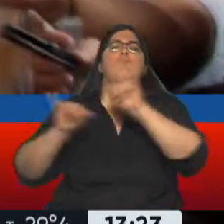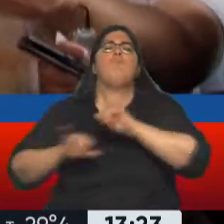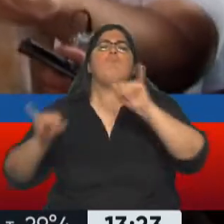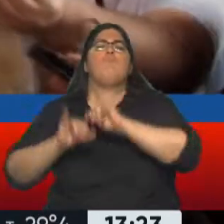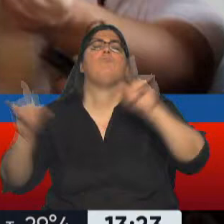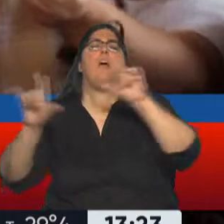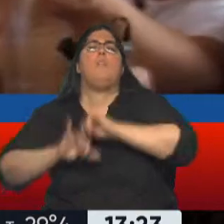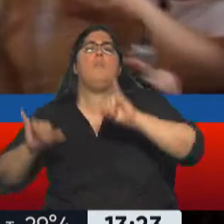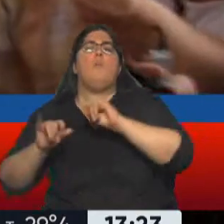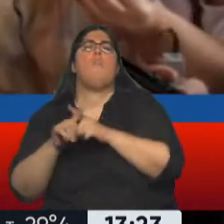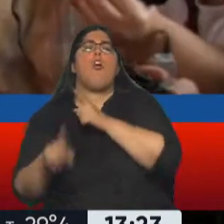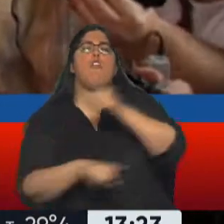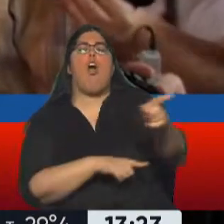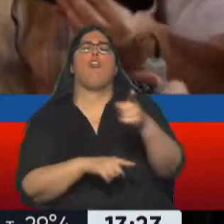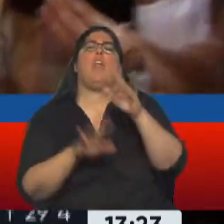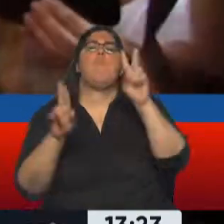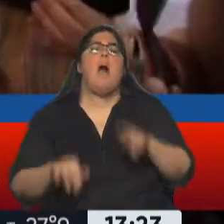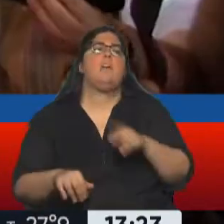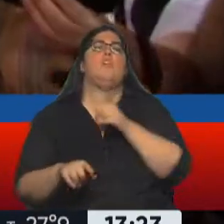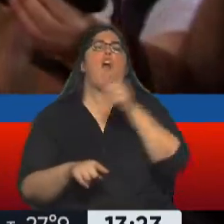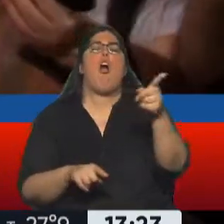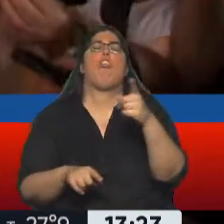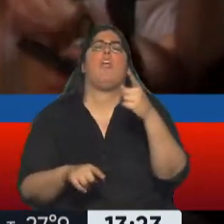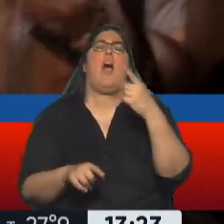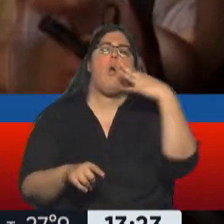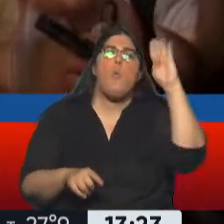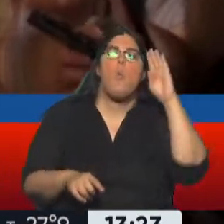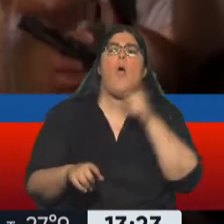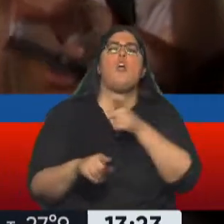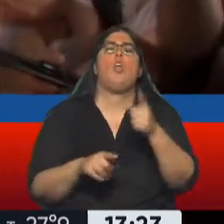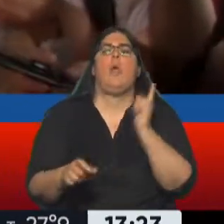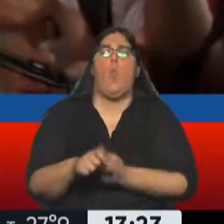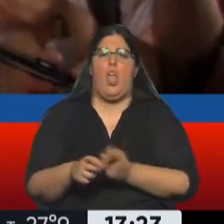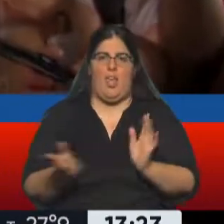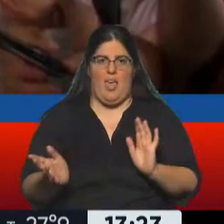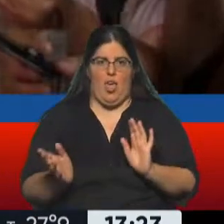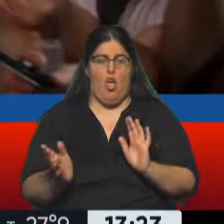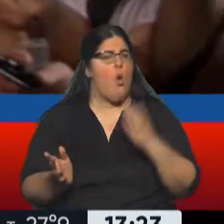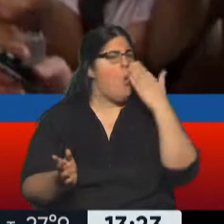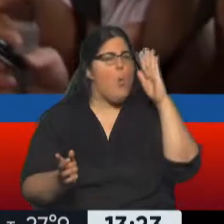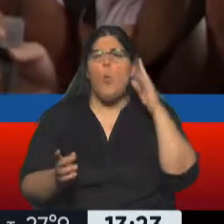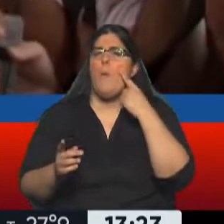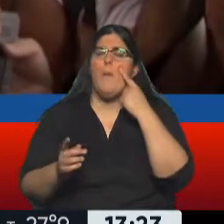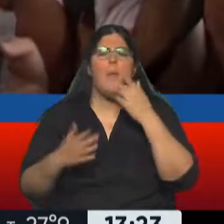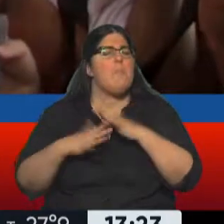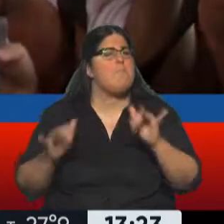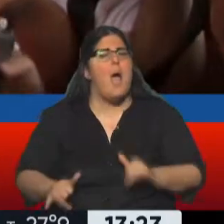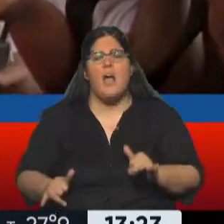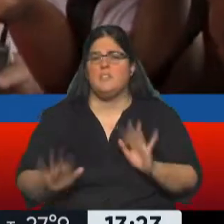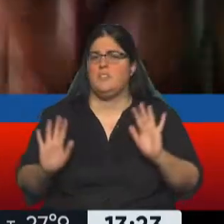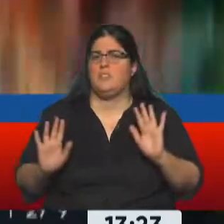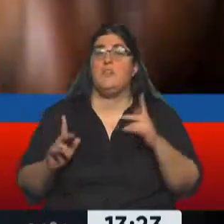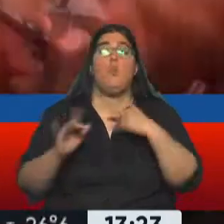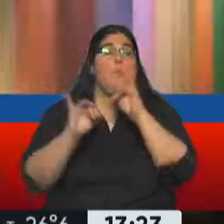mediáticas contra Cuba, contra la paz de Cuba y contra el bloqueo. Y Cuba va a vivir en paz, y viviendo en paz nos